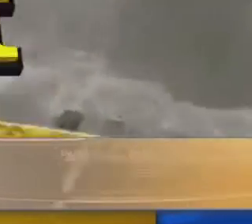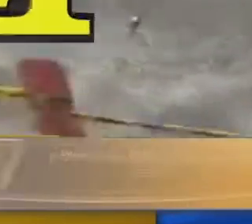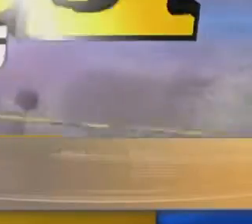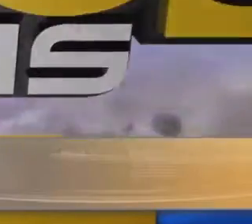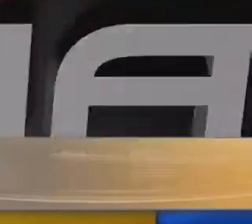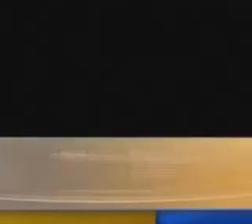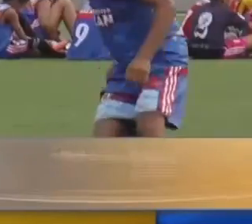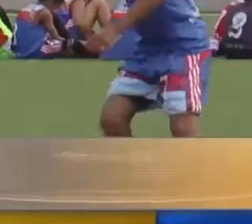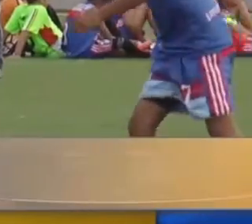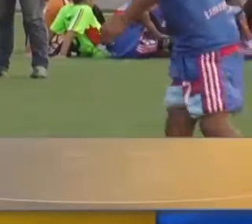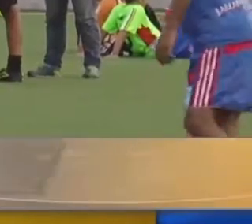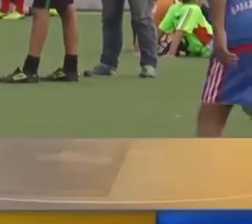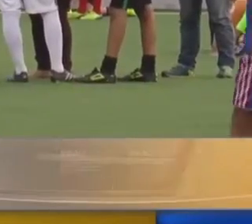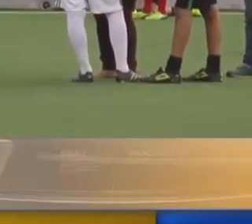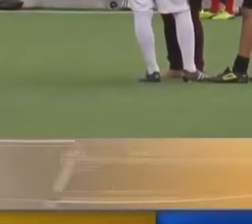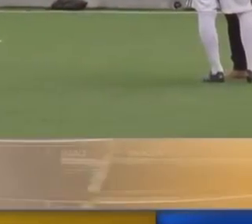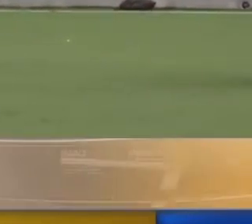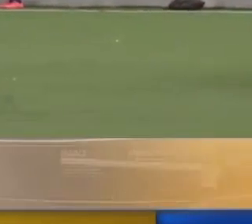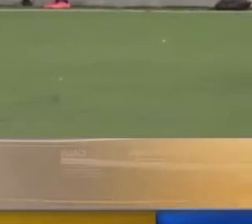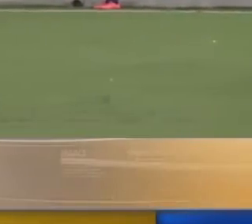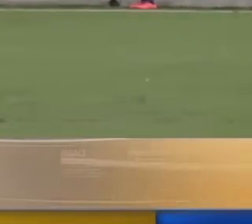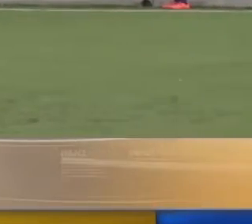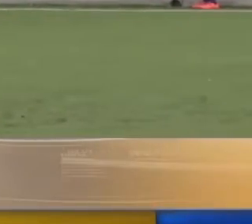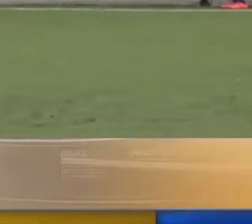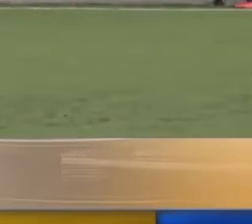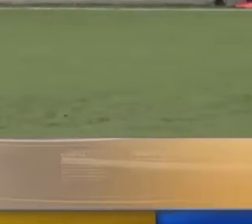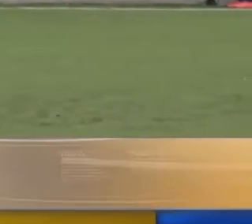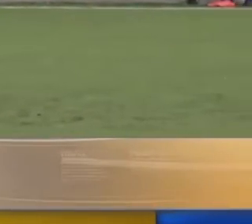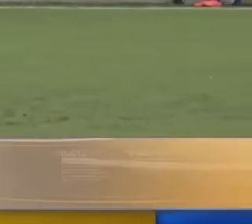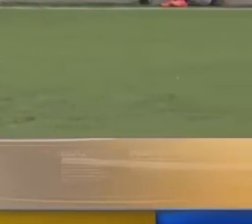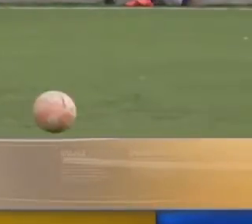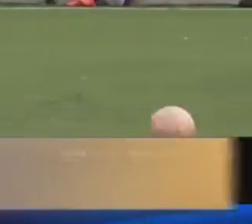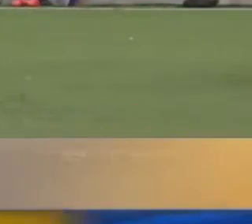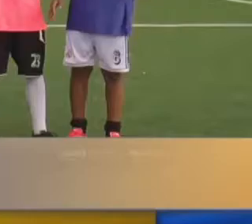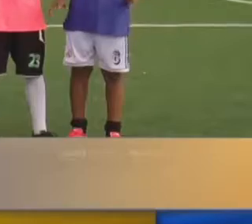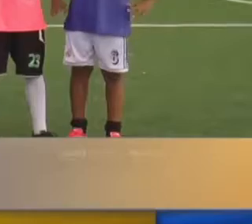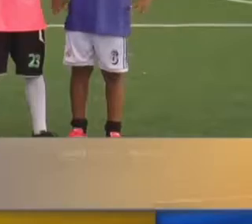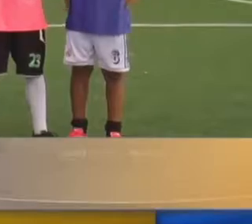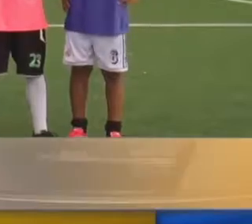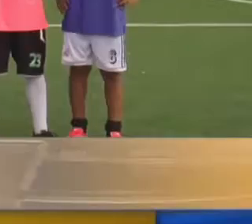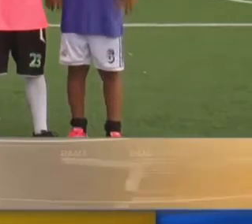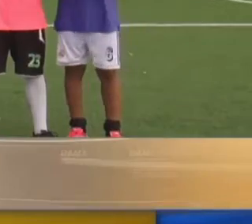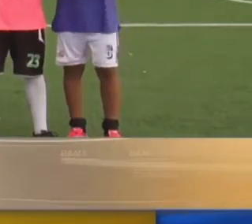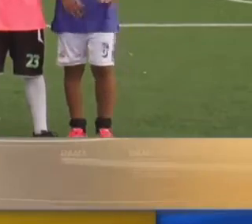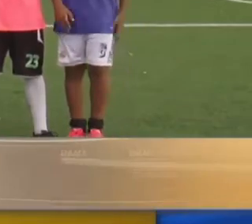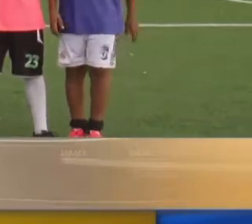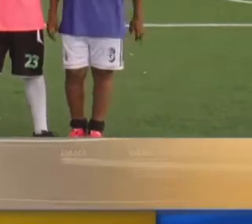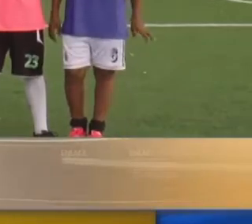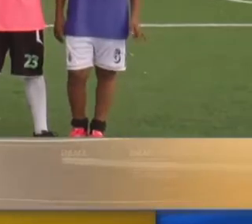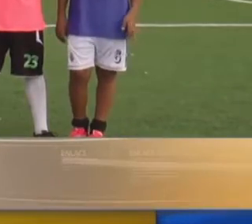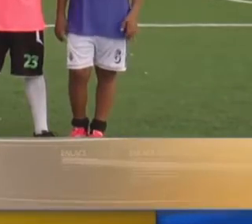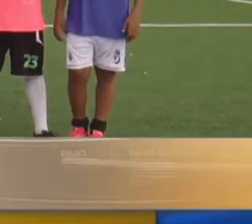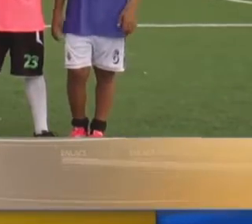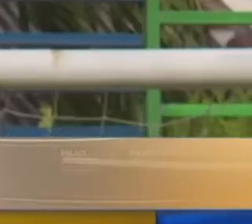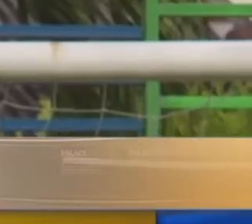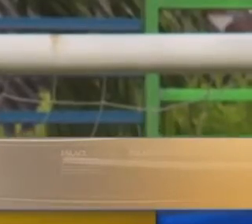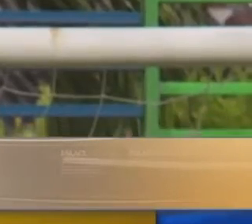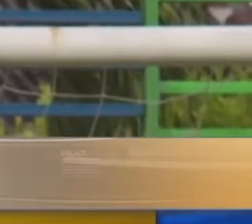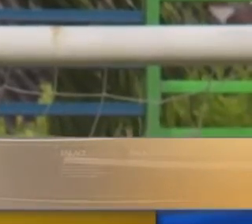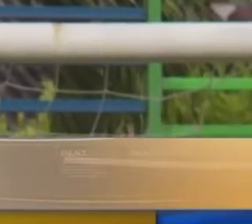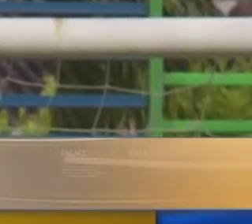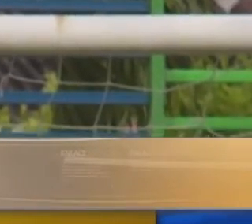registran derrumbes. En los deportes, Club Galán categoría sub-14 se quedó con el título de campeón del torneo binacional de fútbol de la ciudad de Cúcuta.